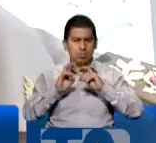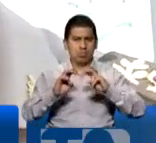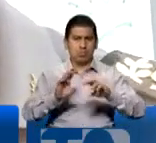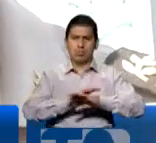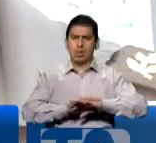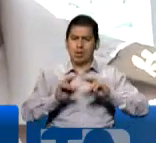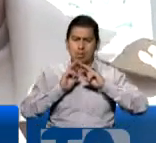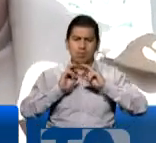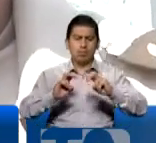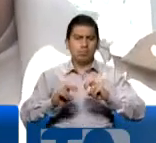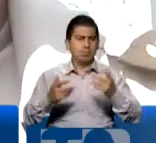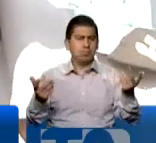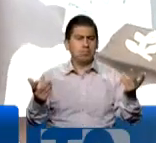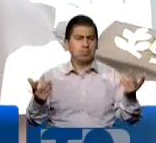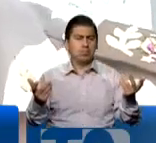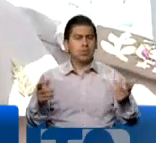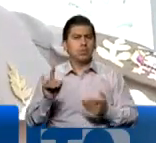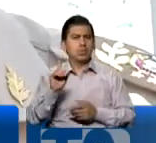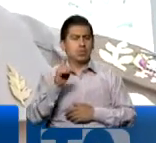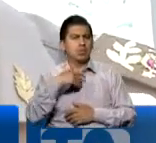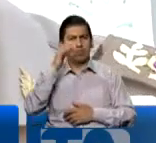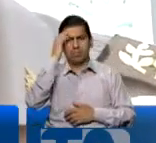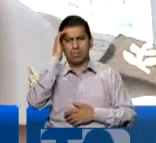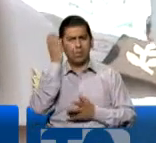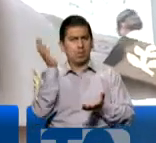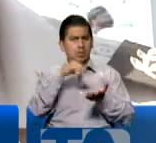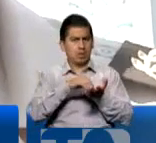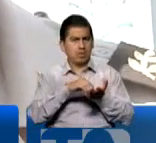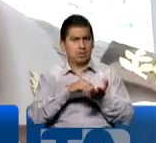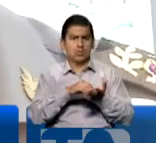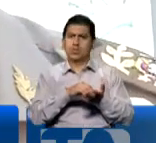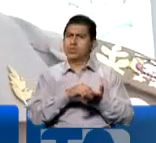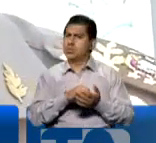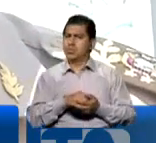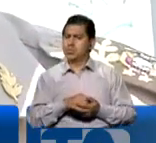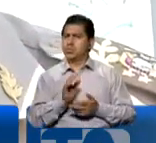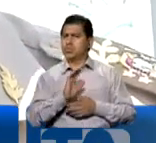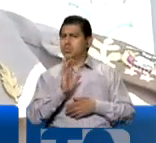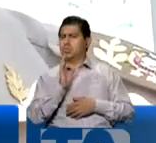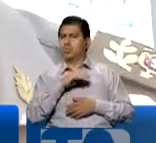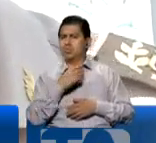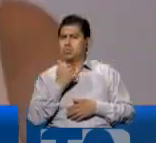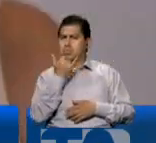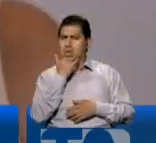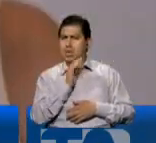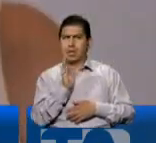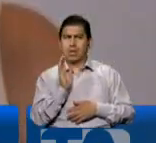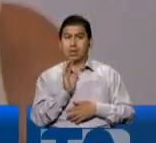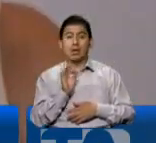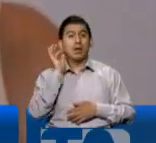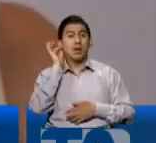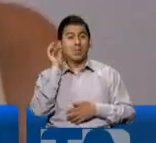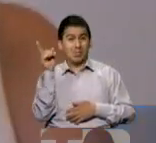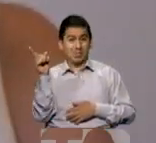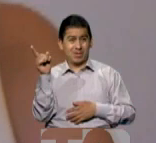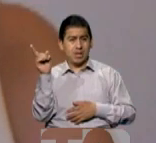¿sí? Porque nos preocupa el que pueda volver a suscitarse un hecho de estas características. Mientras que Sibel